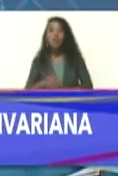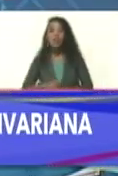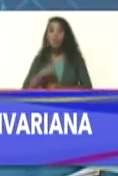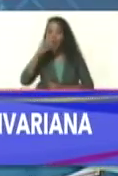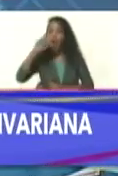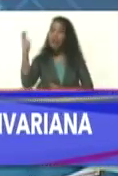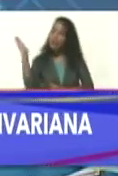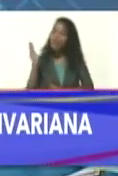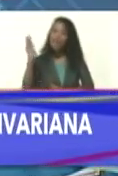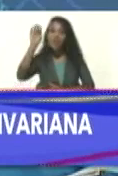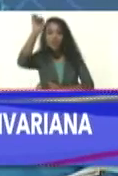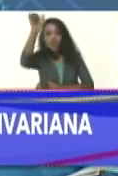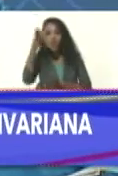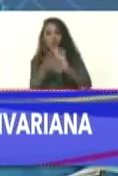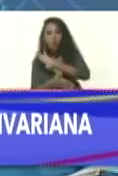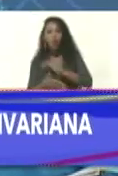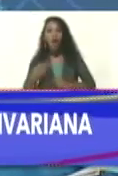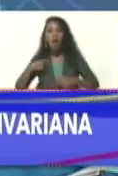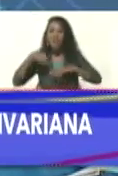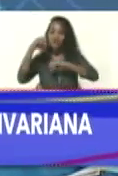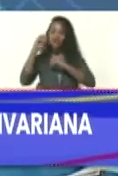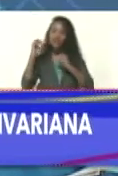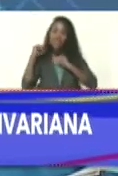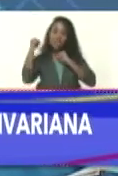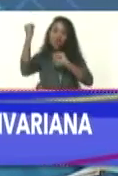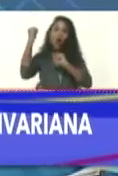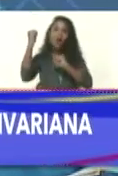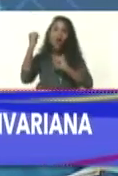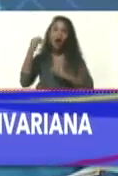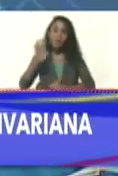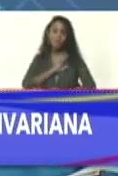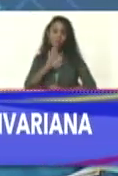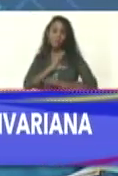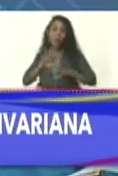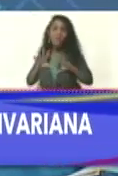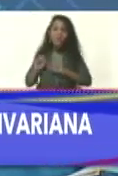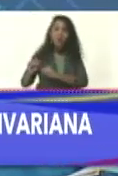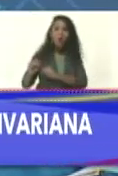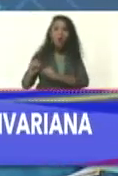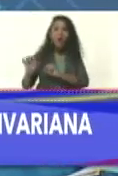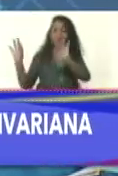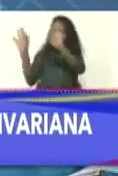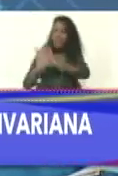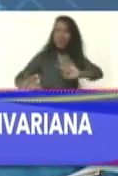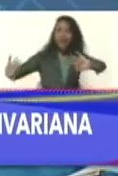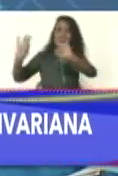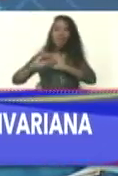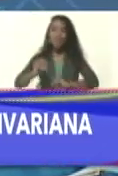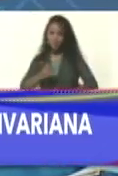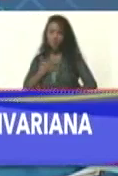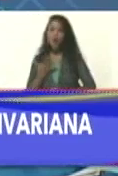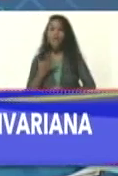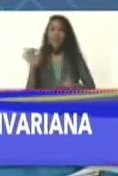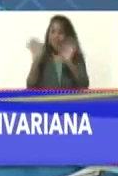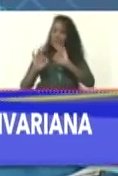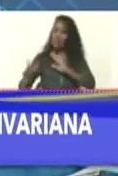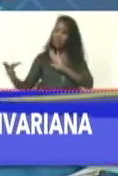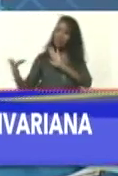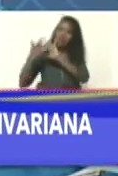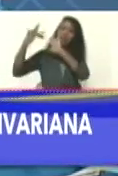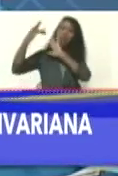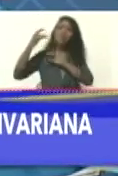por venir. La victoria nos pertenece. Nadie ha podido ni nadie podrá con